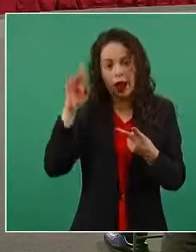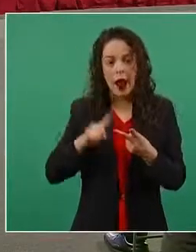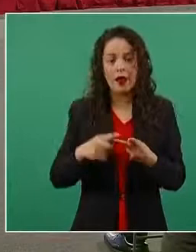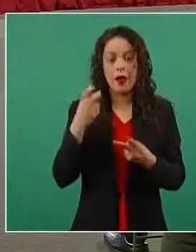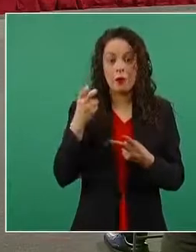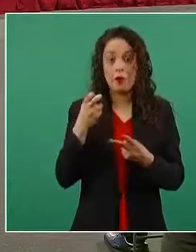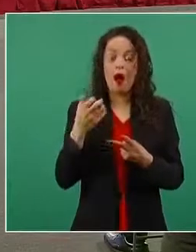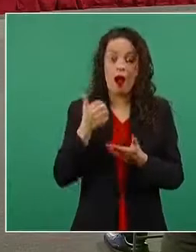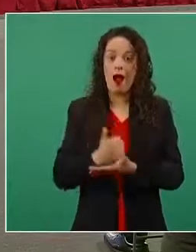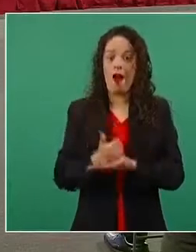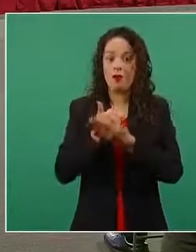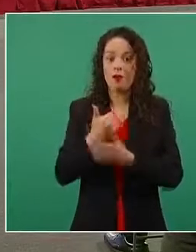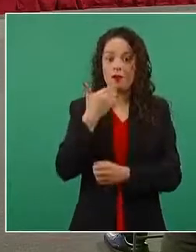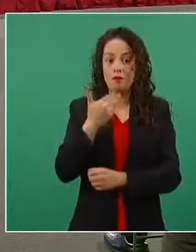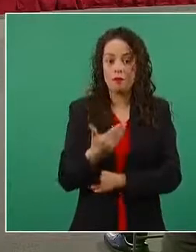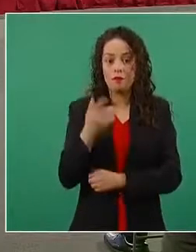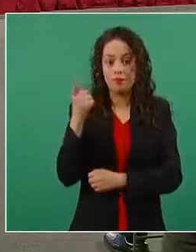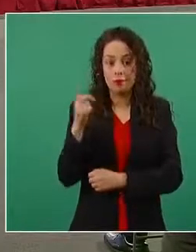Rusia nos está dando.